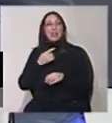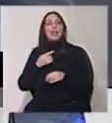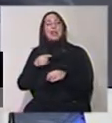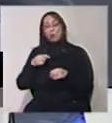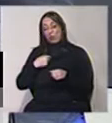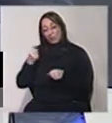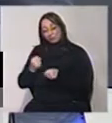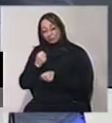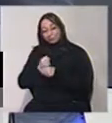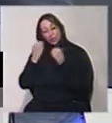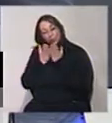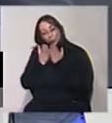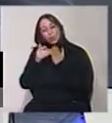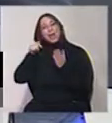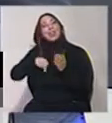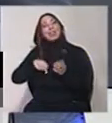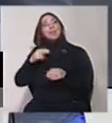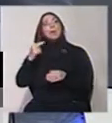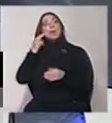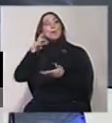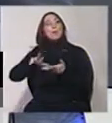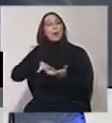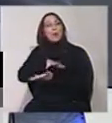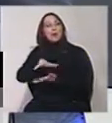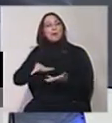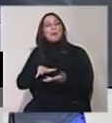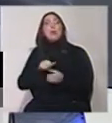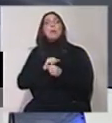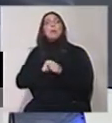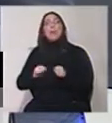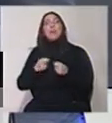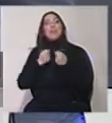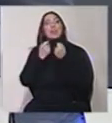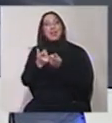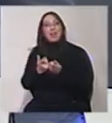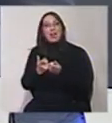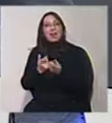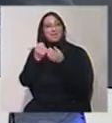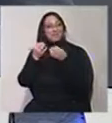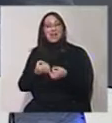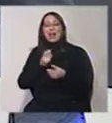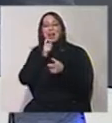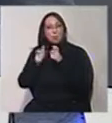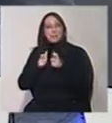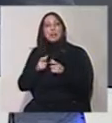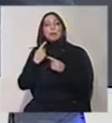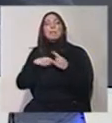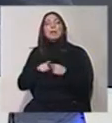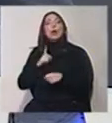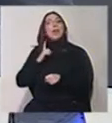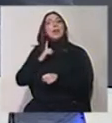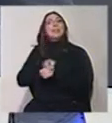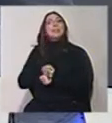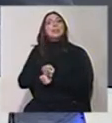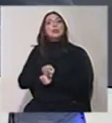a estudiar estas problemáticas podemos brindar argumentos, pero tiene que quedar bien claro que siempre la decisión es una decisión